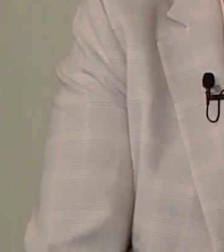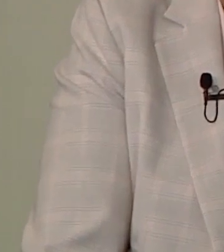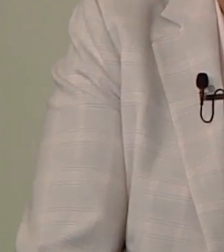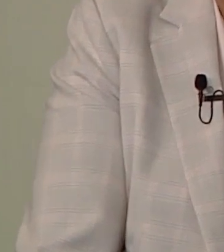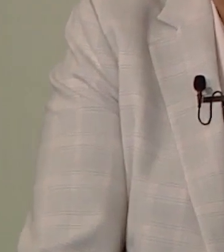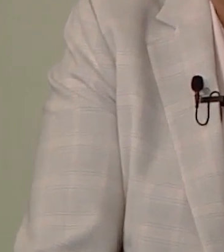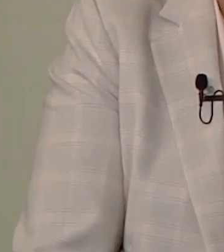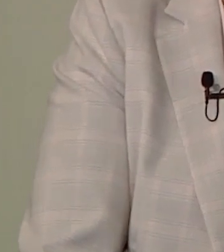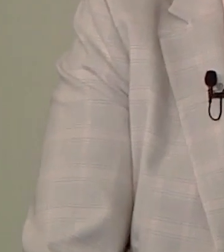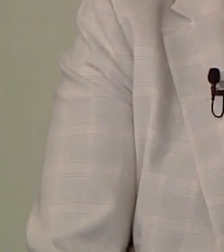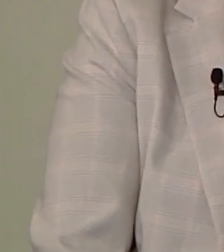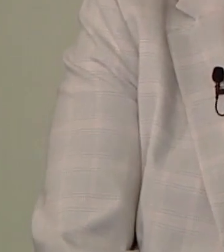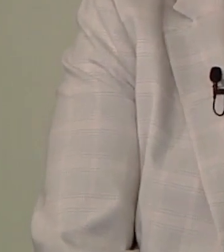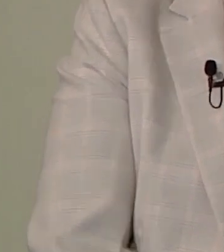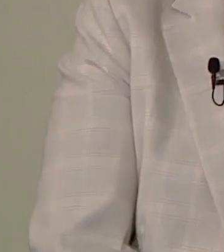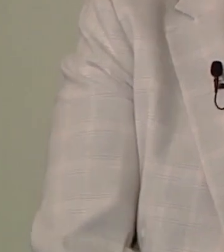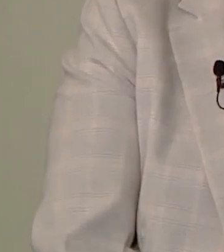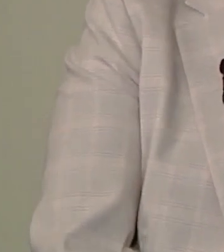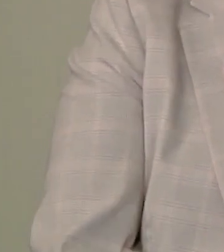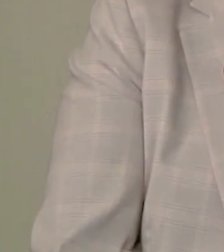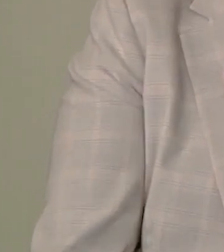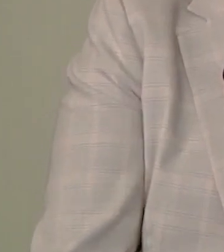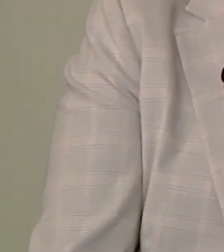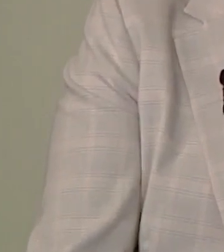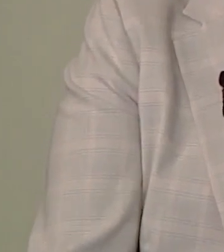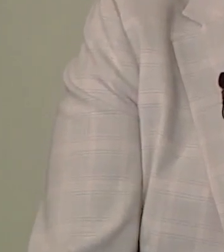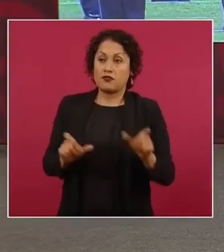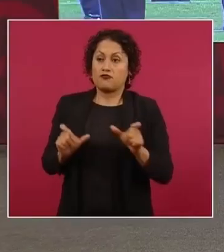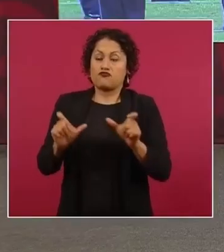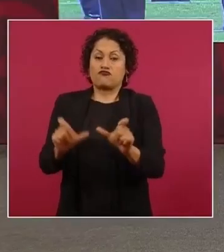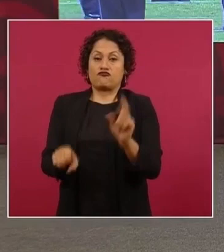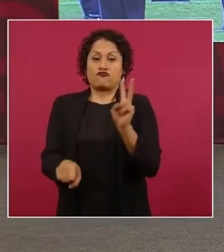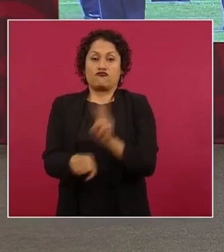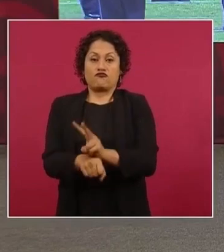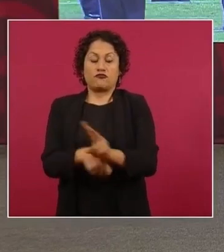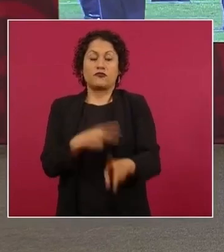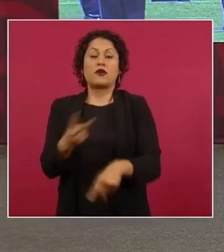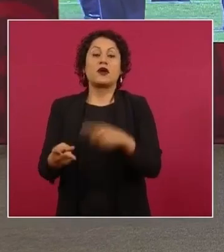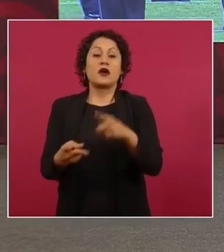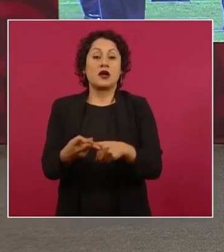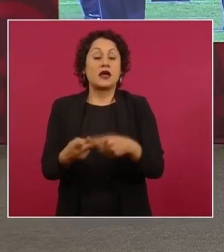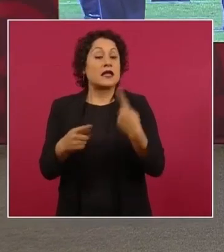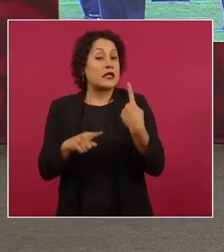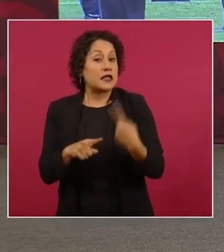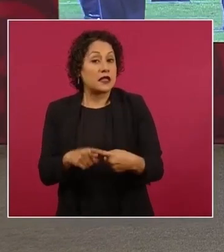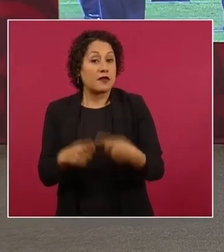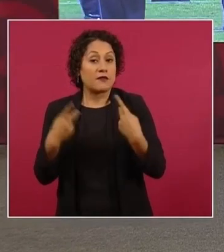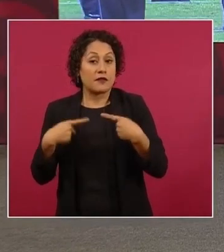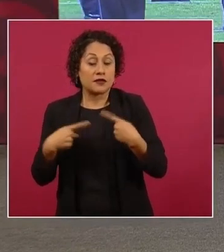me enteré de que estaba siendo propuesta para secretaria. Ahora bien,